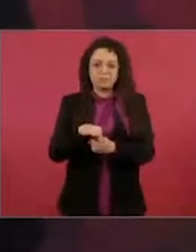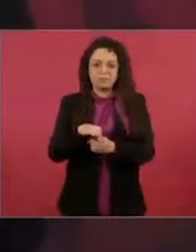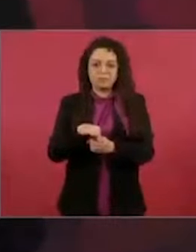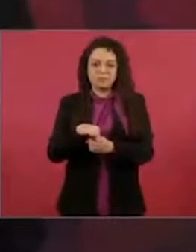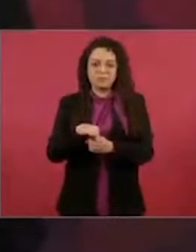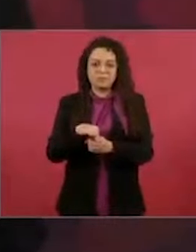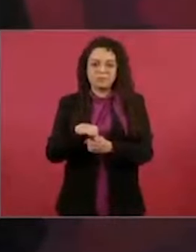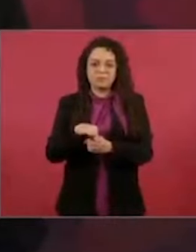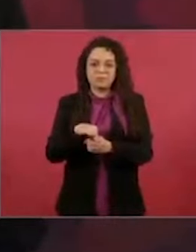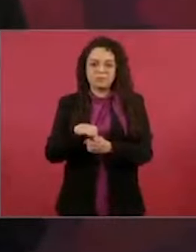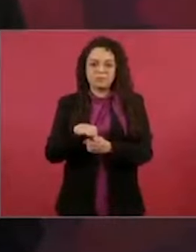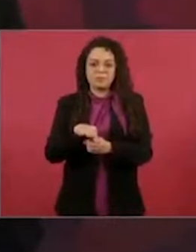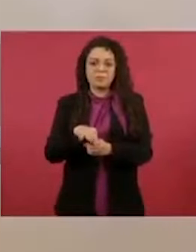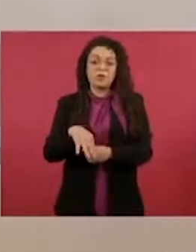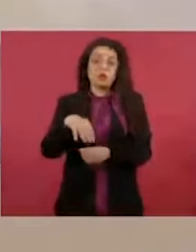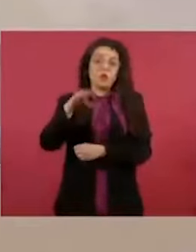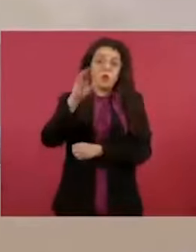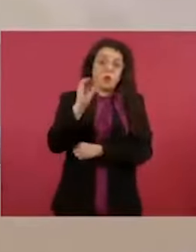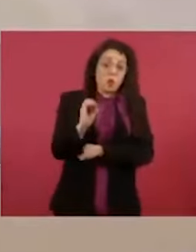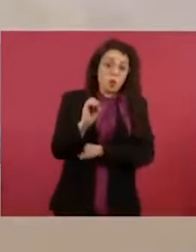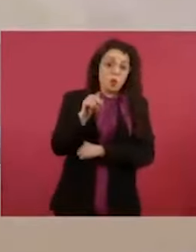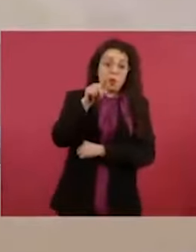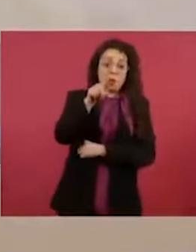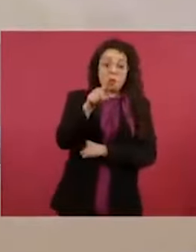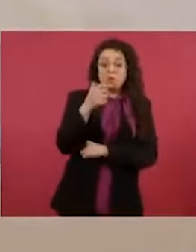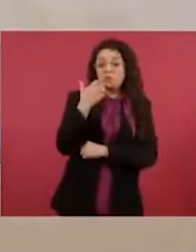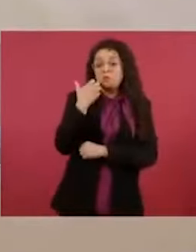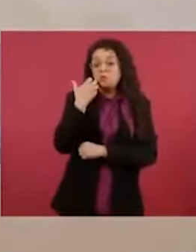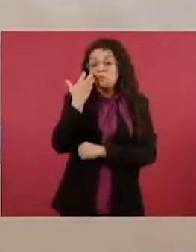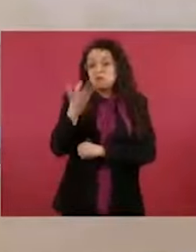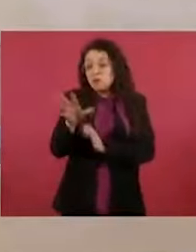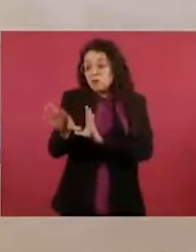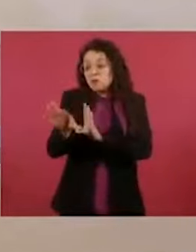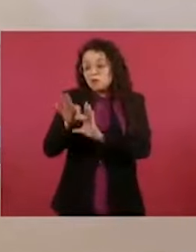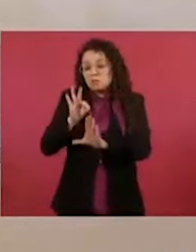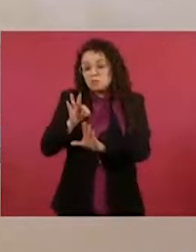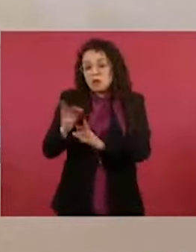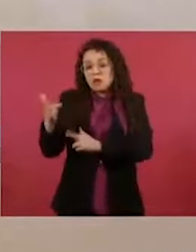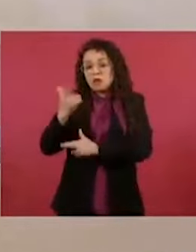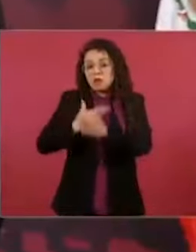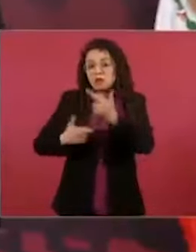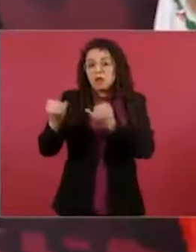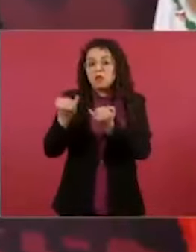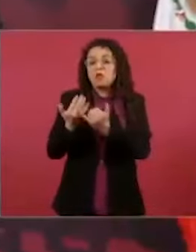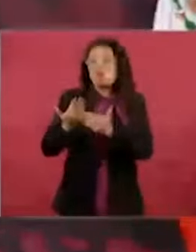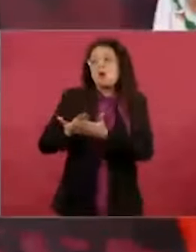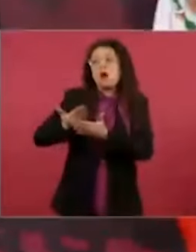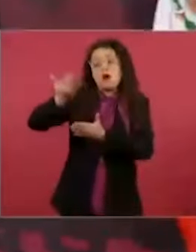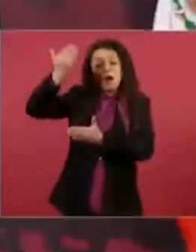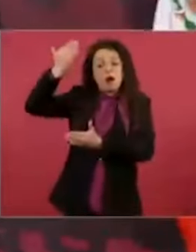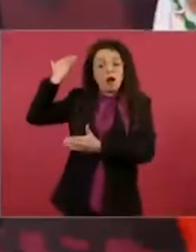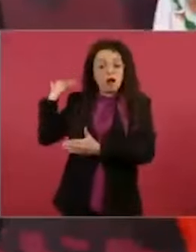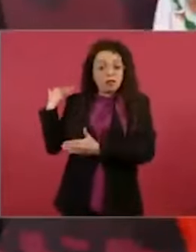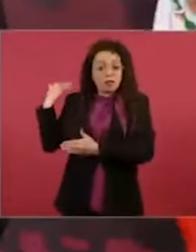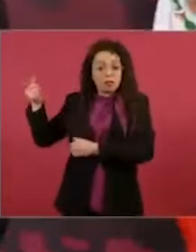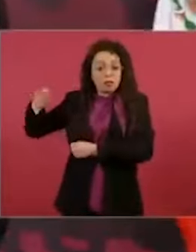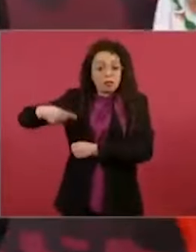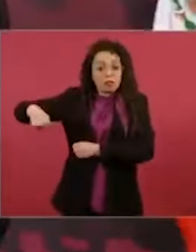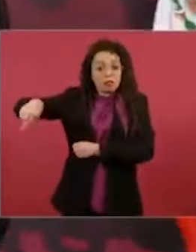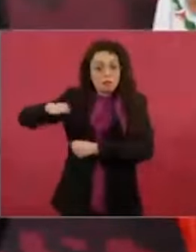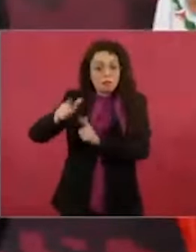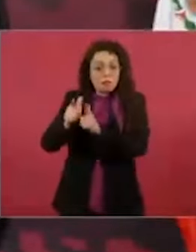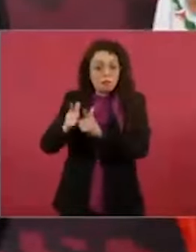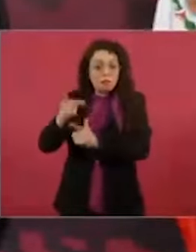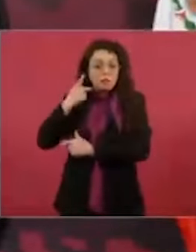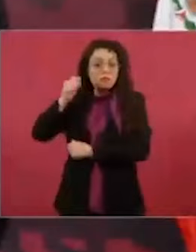puedes llegar a la Zona Arqueológica de chichenitsa y puedes llegar hasta la playa hasta Cancún o viceversa Entonces es una de las